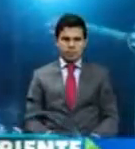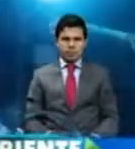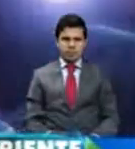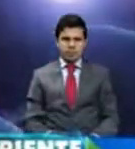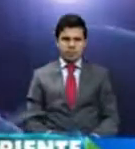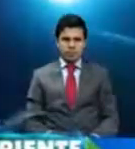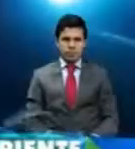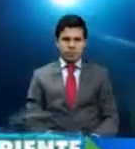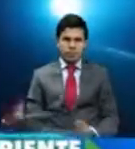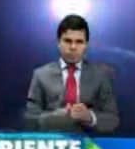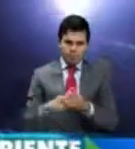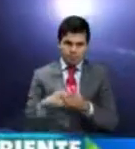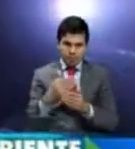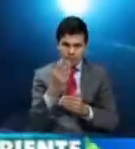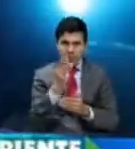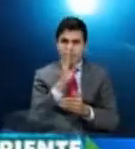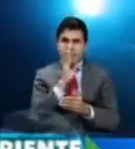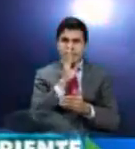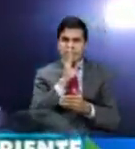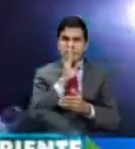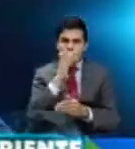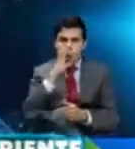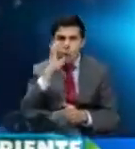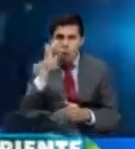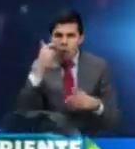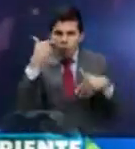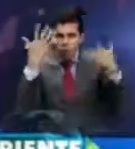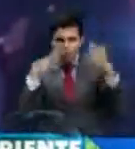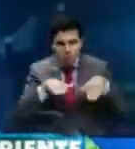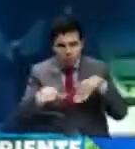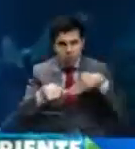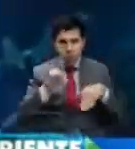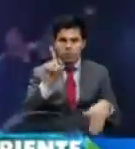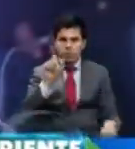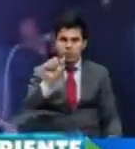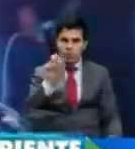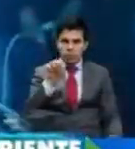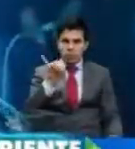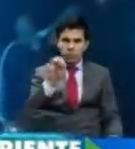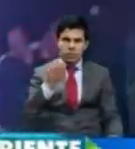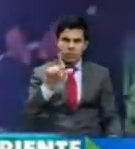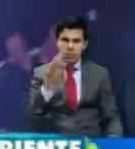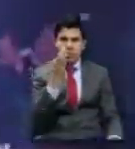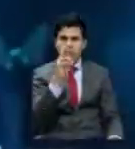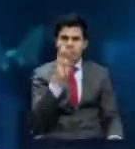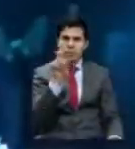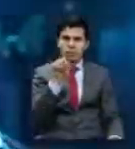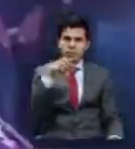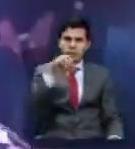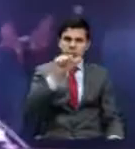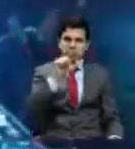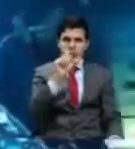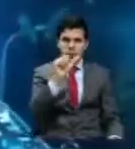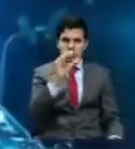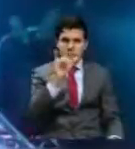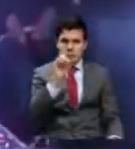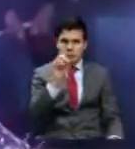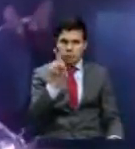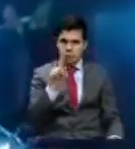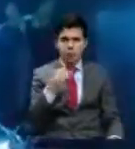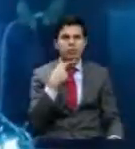Para abrir este concierto también estará el reconocido DJ Daniel Tres Palacios. Un evento perfecto